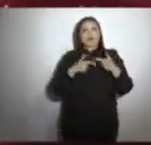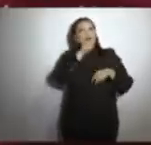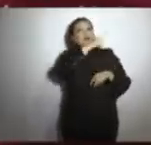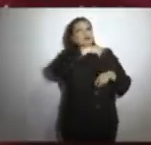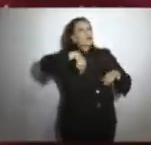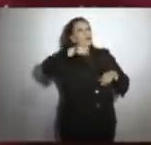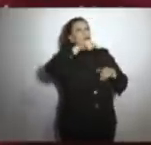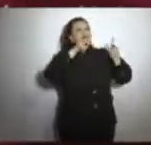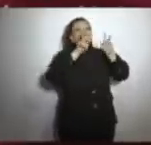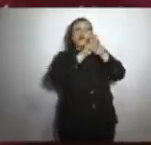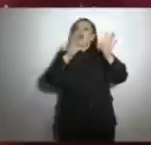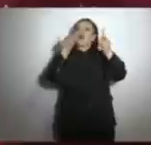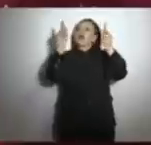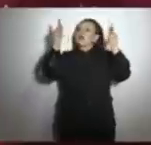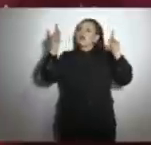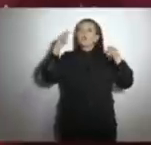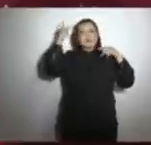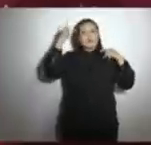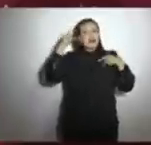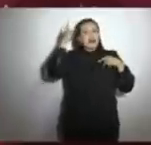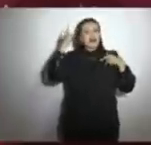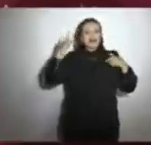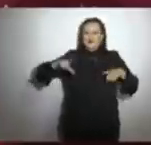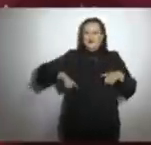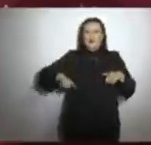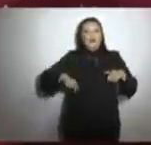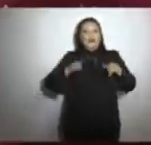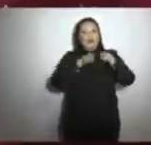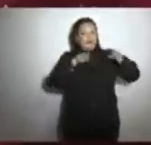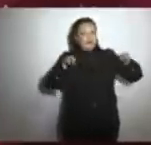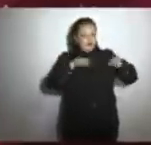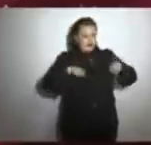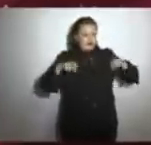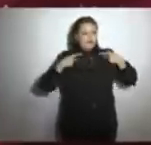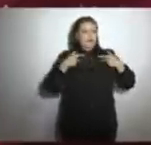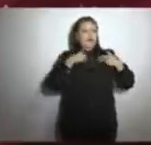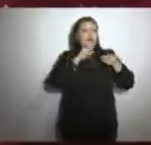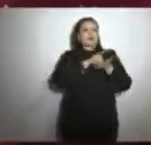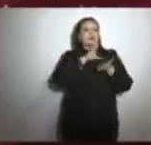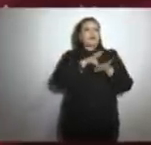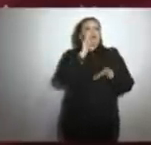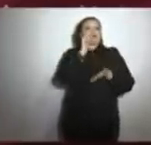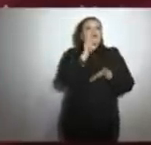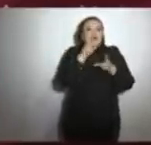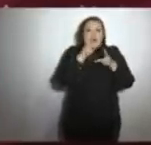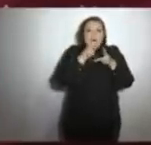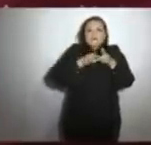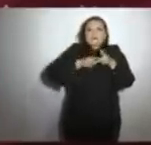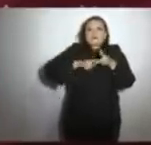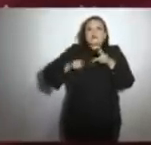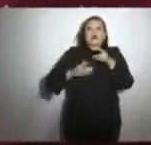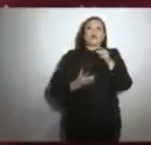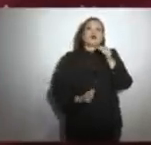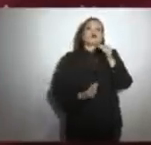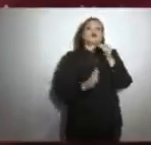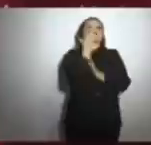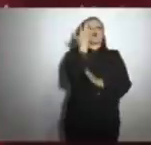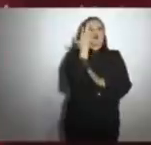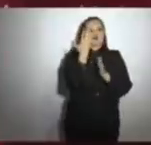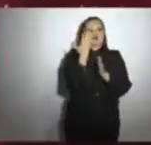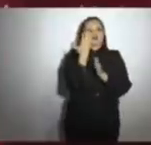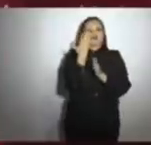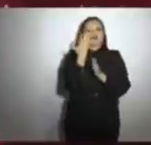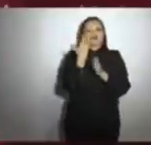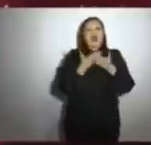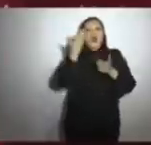este edificio de gobierno. Y eso marca la diferencia entre el pasado